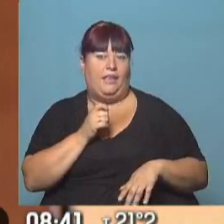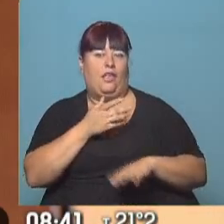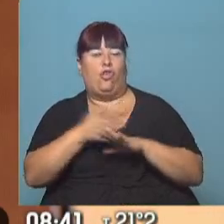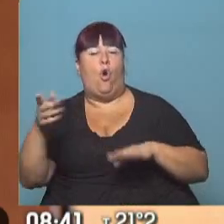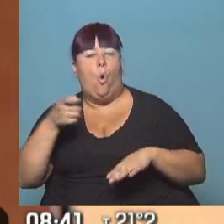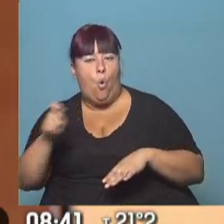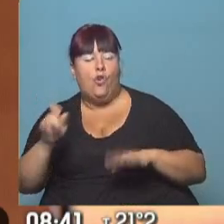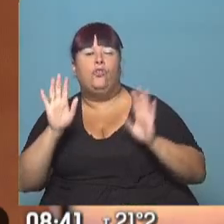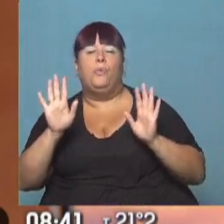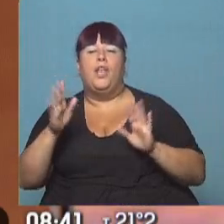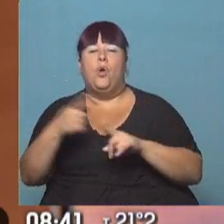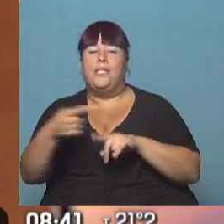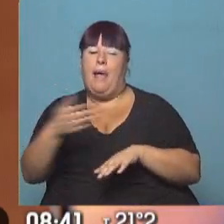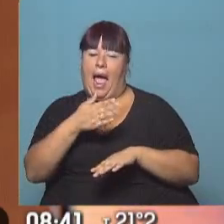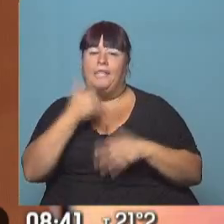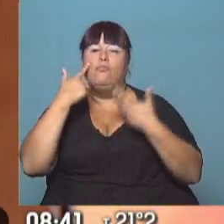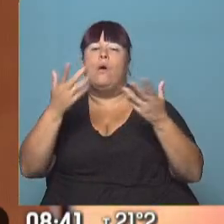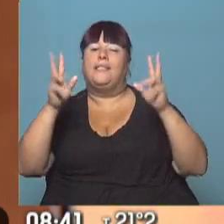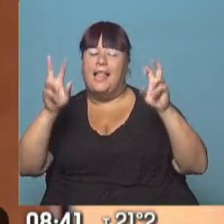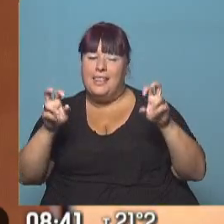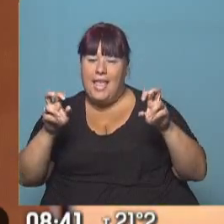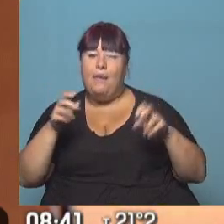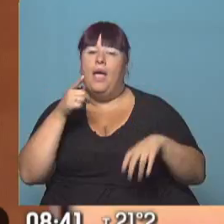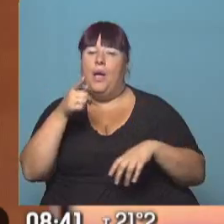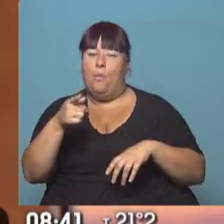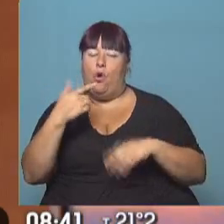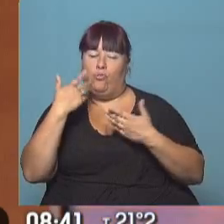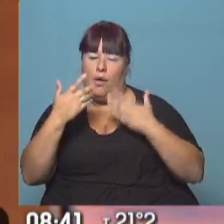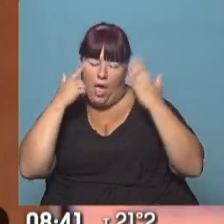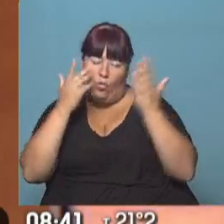juicio, pero bueno, unas semanas antes quería mostrar el tema para que vos lo puedas ir analizando con tiempo.